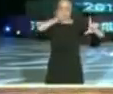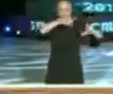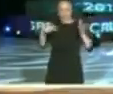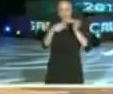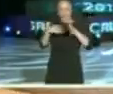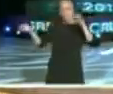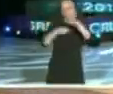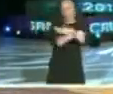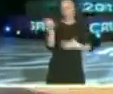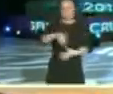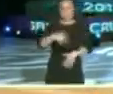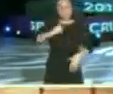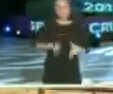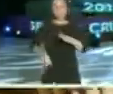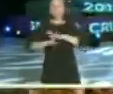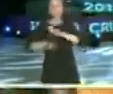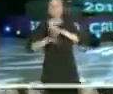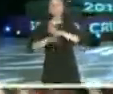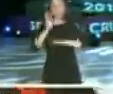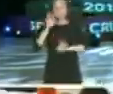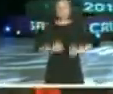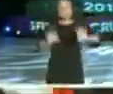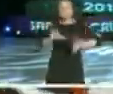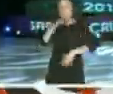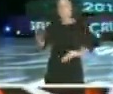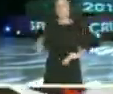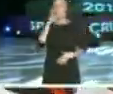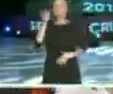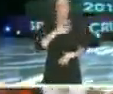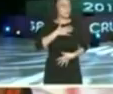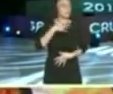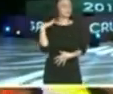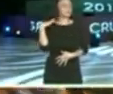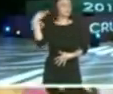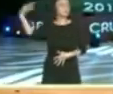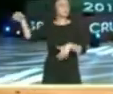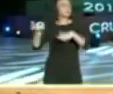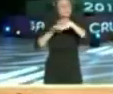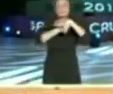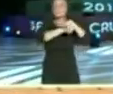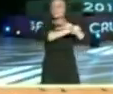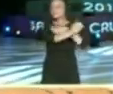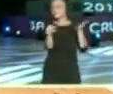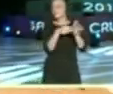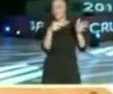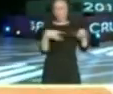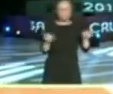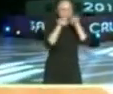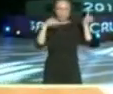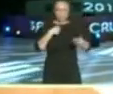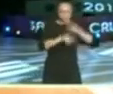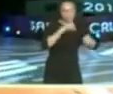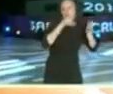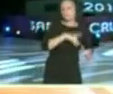¡Ay! Y así yo sigo aquí, he sido el elegido. No importa si soy bueno, solo